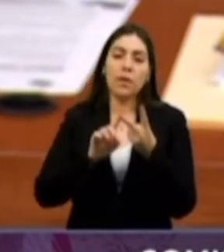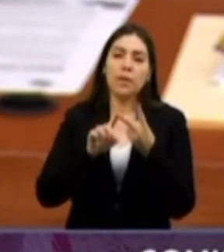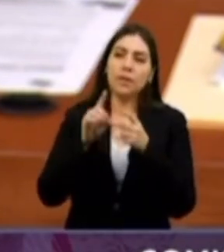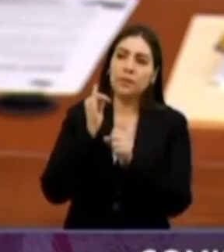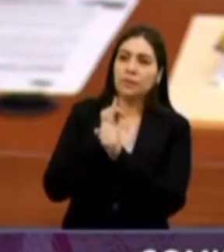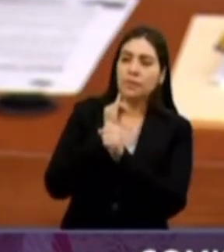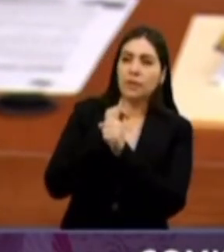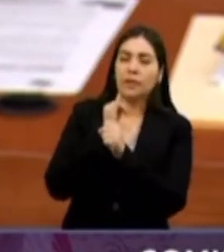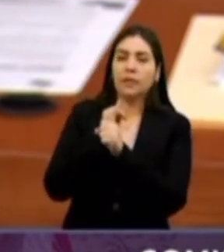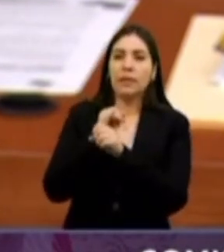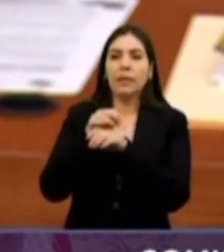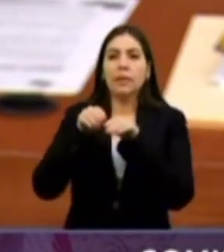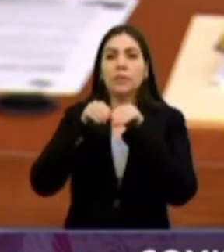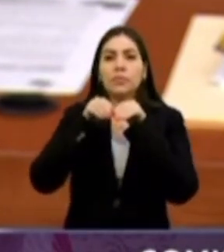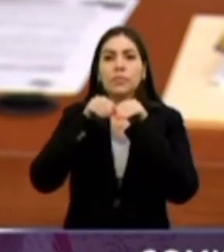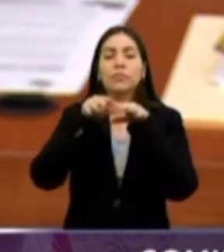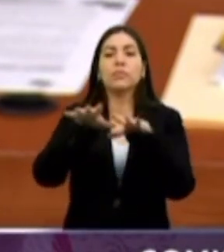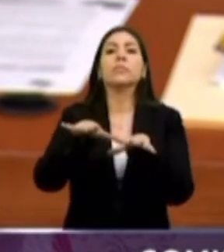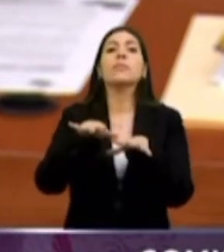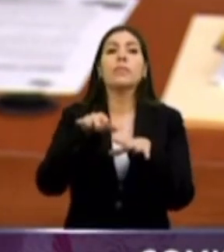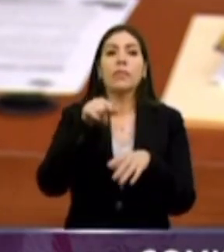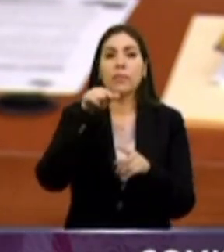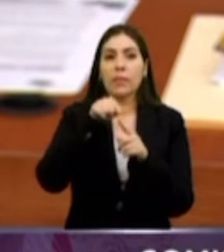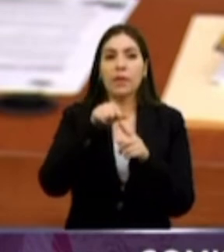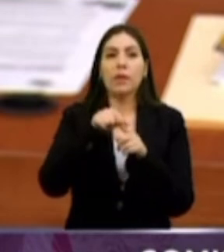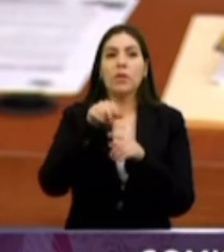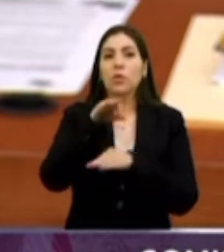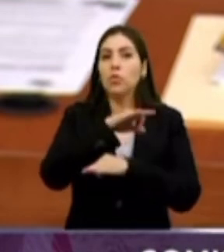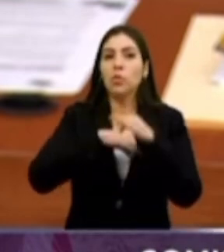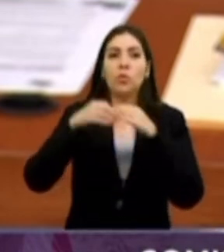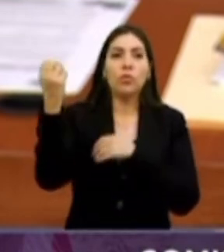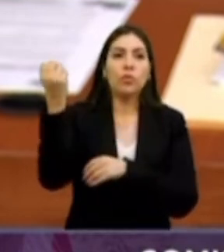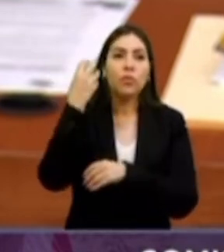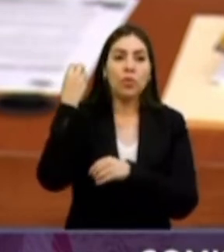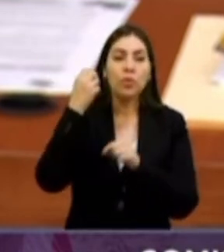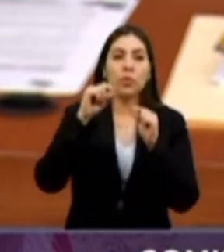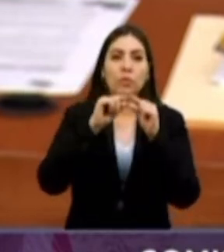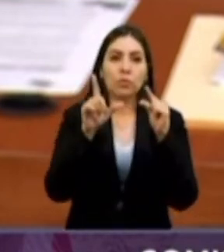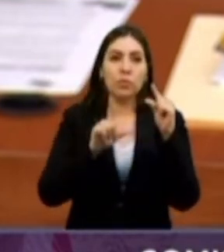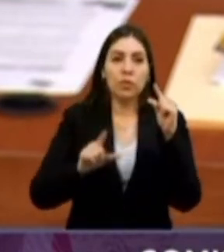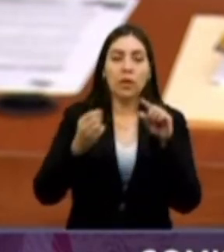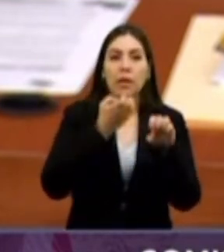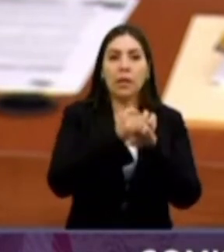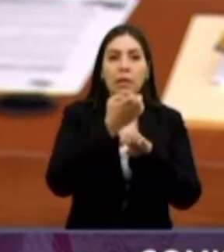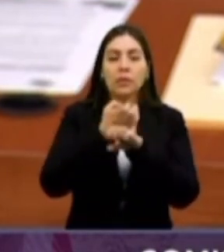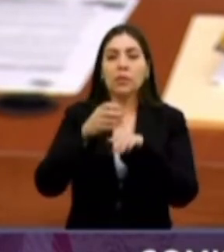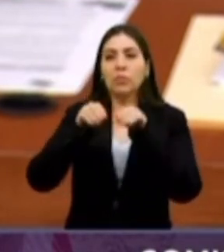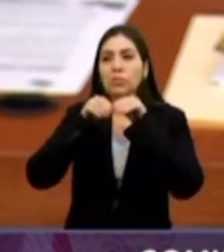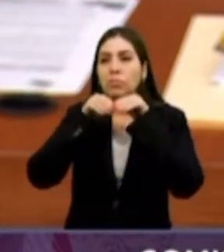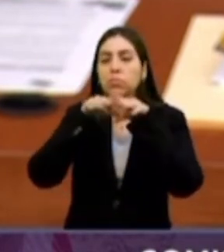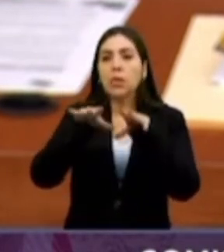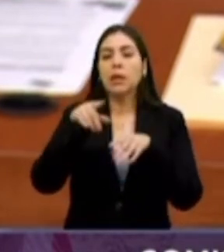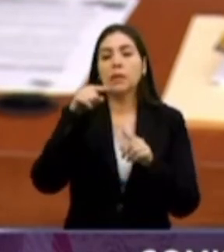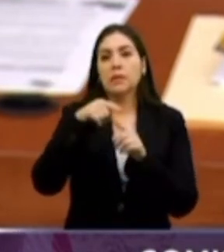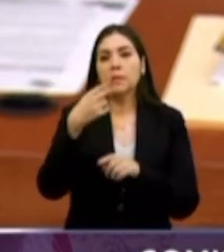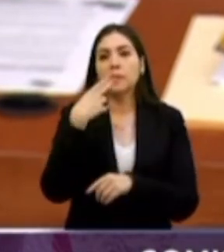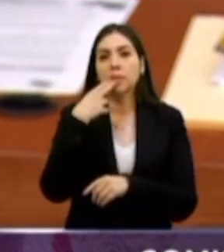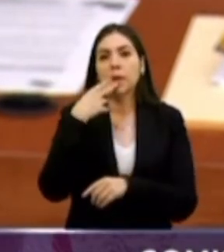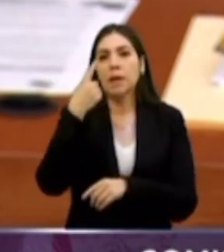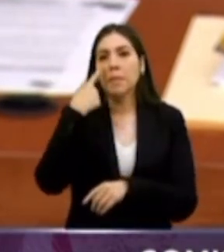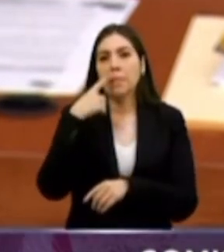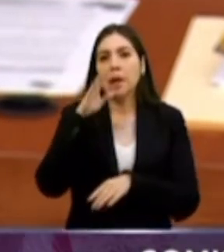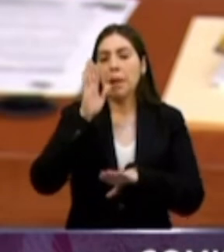digitales, transmitirá los foros nacionales y regionales con el objeto de garantizar la